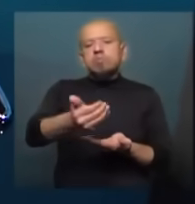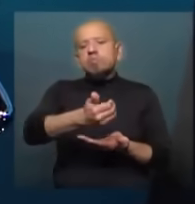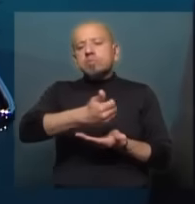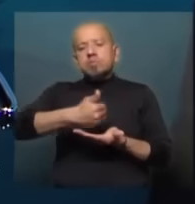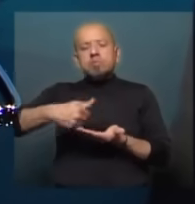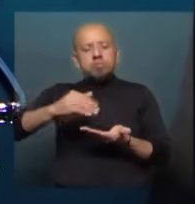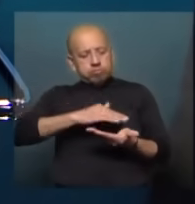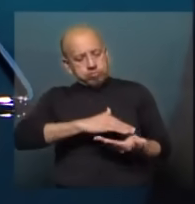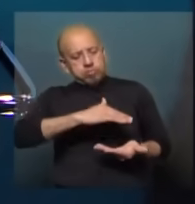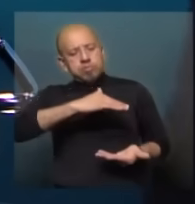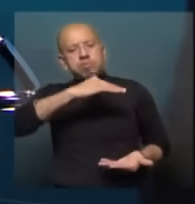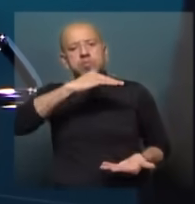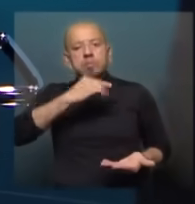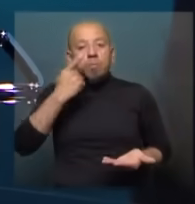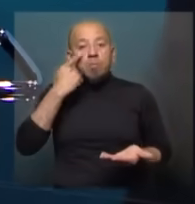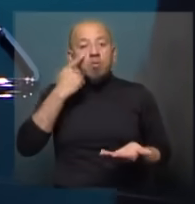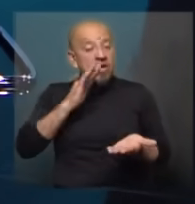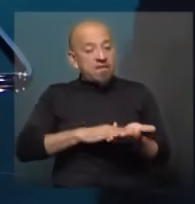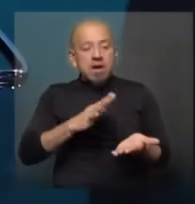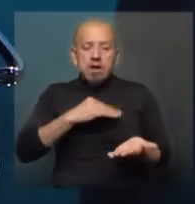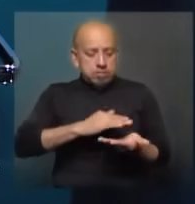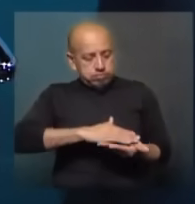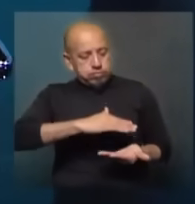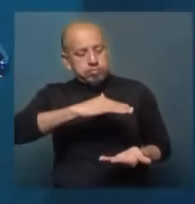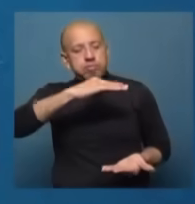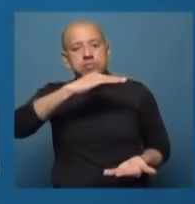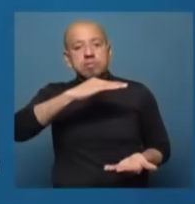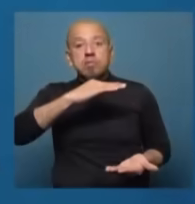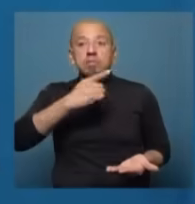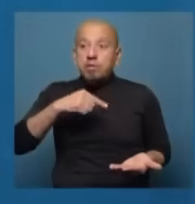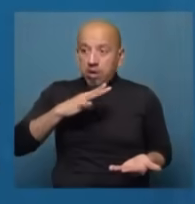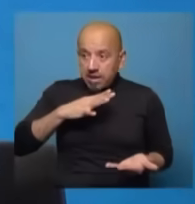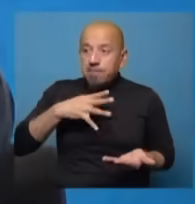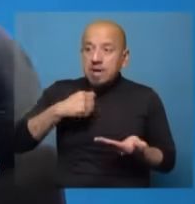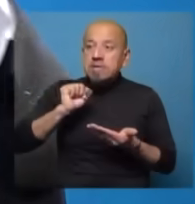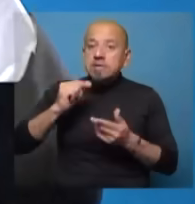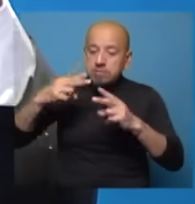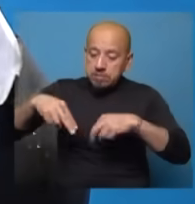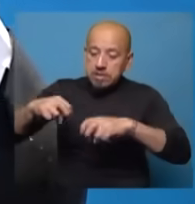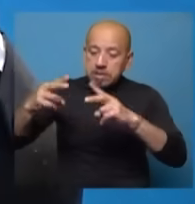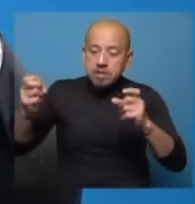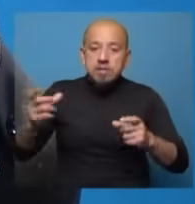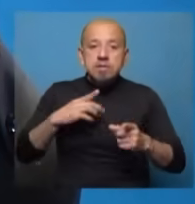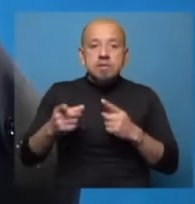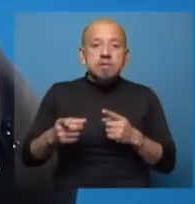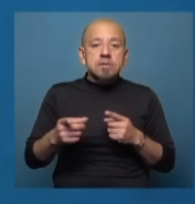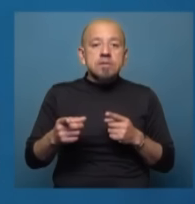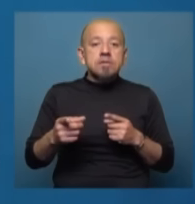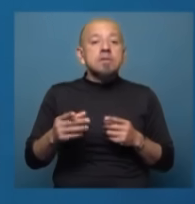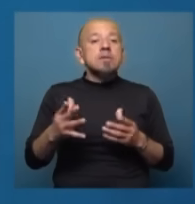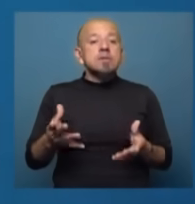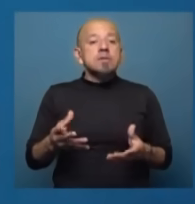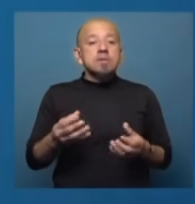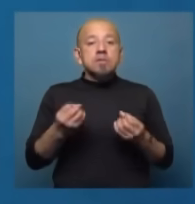PR que es contundente seg que Exacto lo que ocurre es que hay más para investigar o sea cuando V decí hay más para cinchar no y bueno